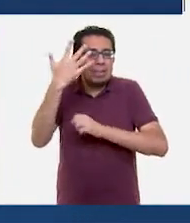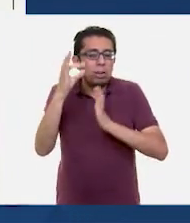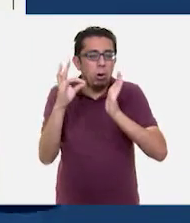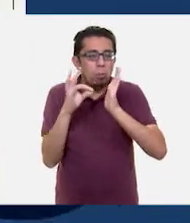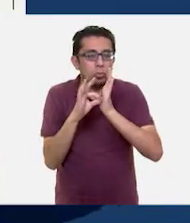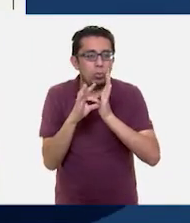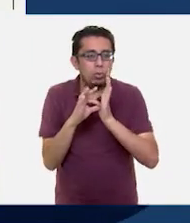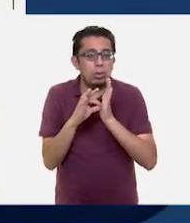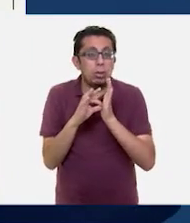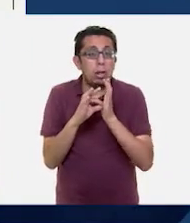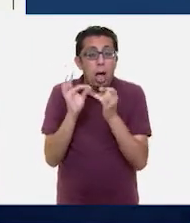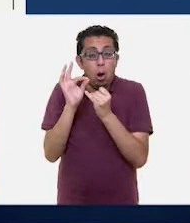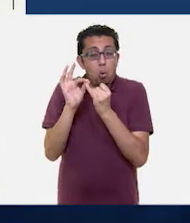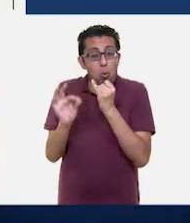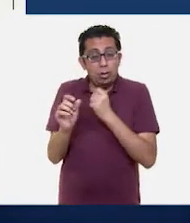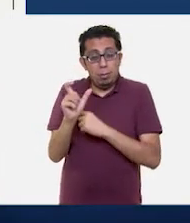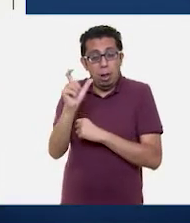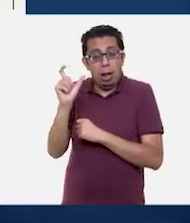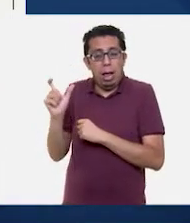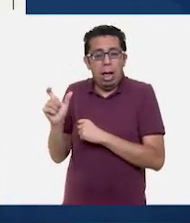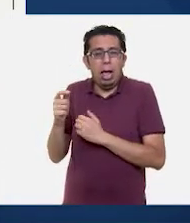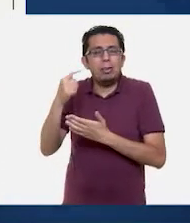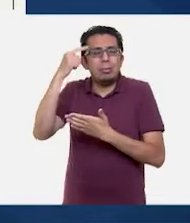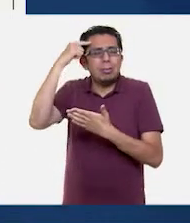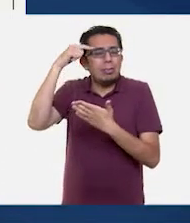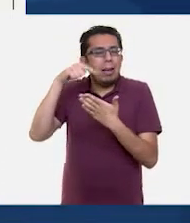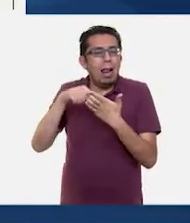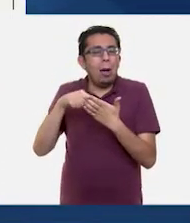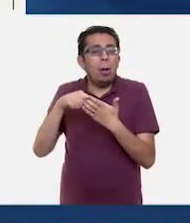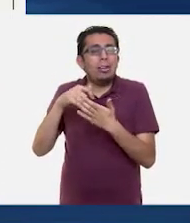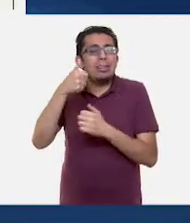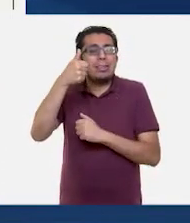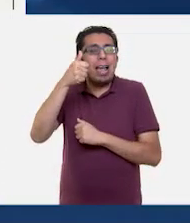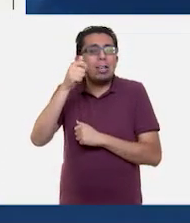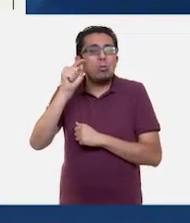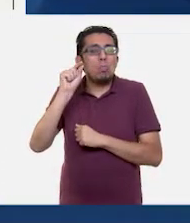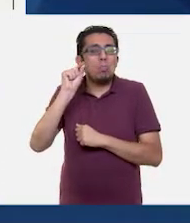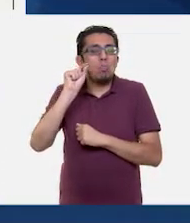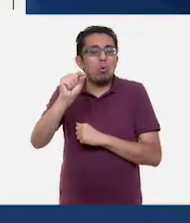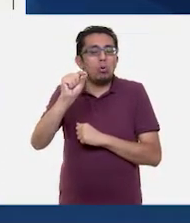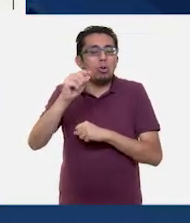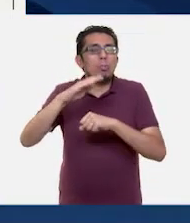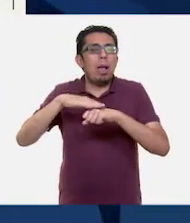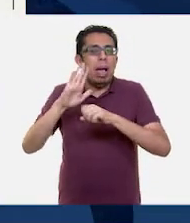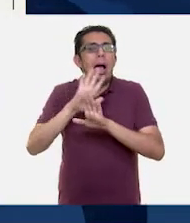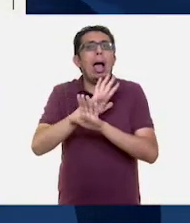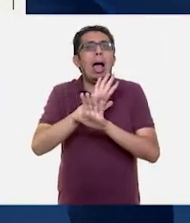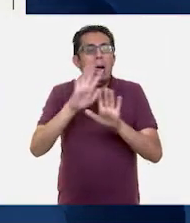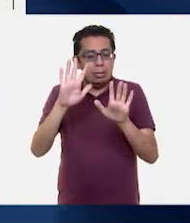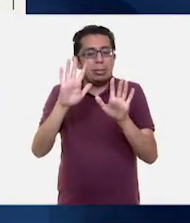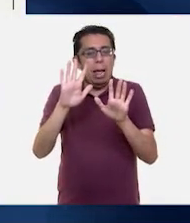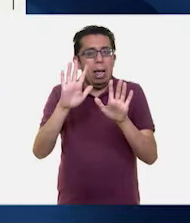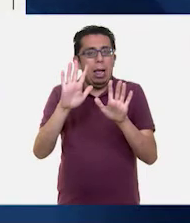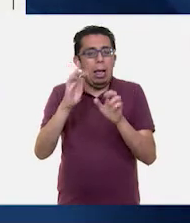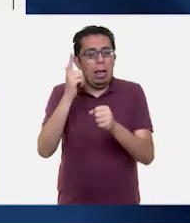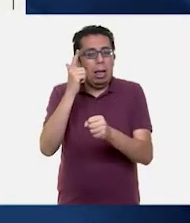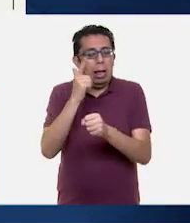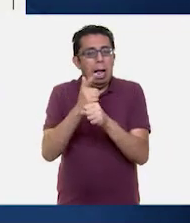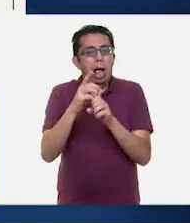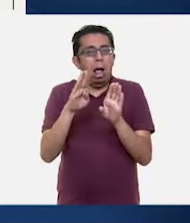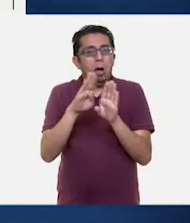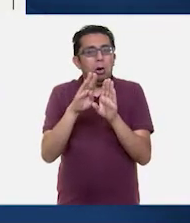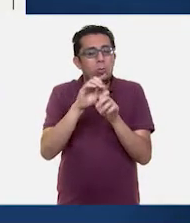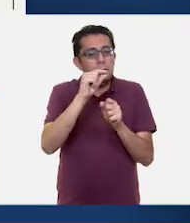siguiente figura, la 6, serán 6 puntos más. Así que ya encontré la regularidad de la sucesión.